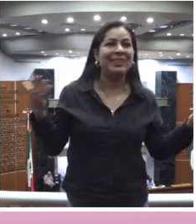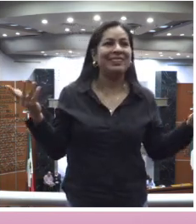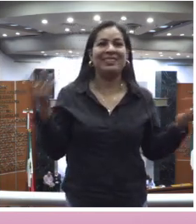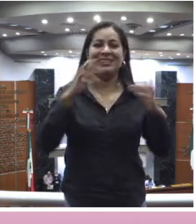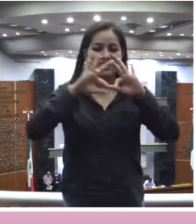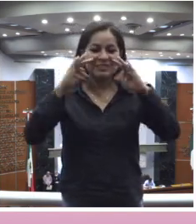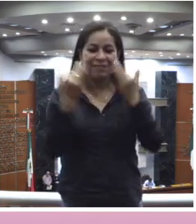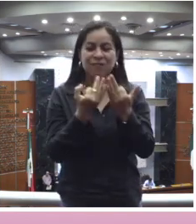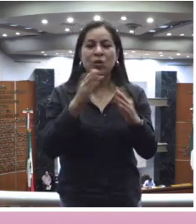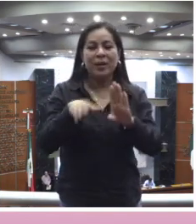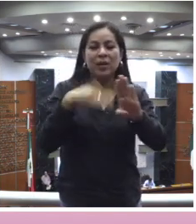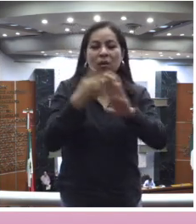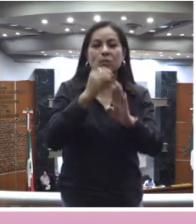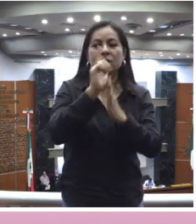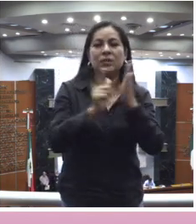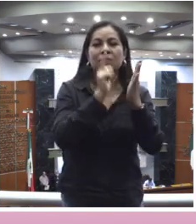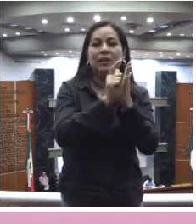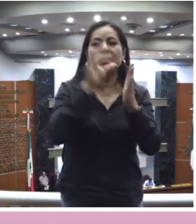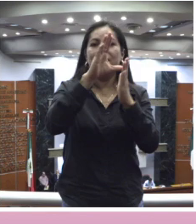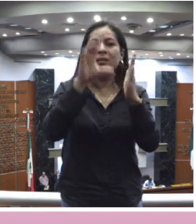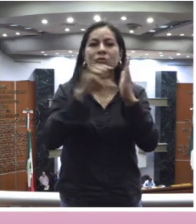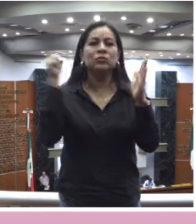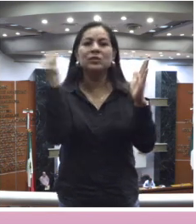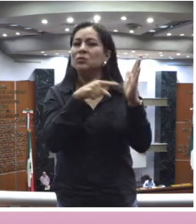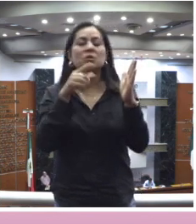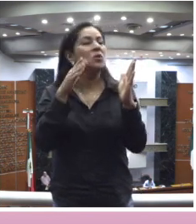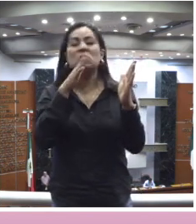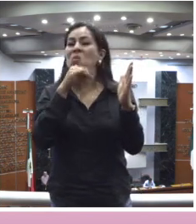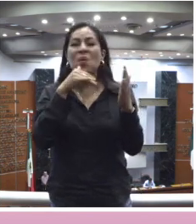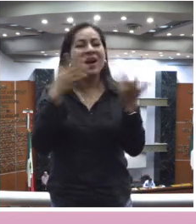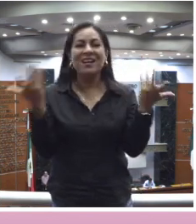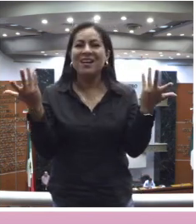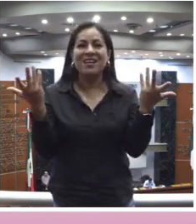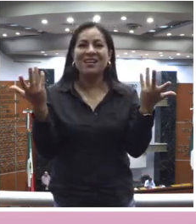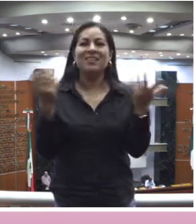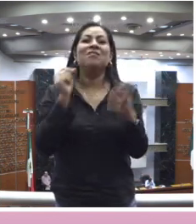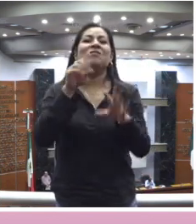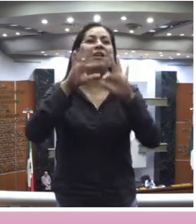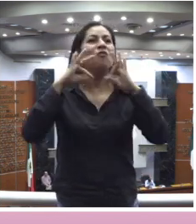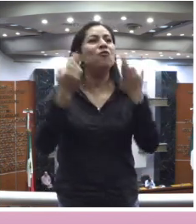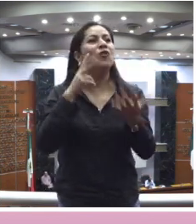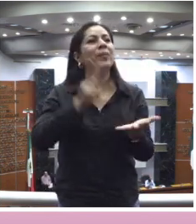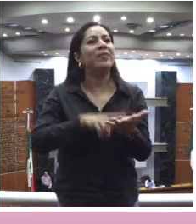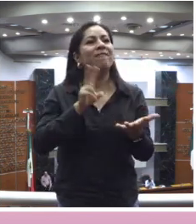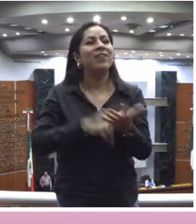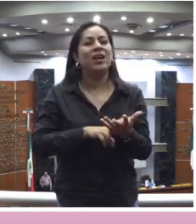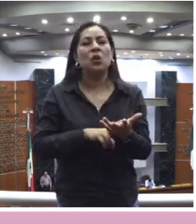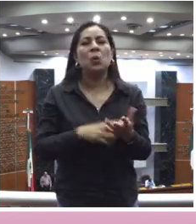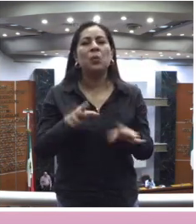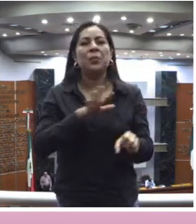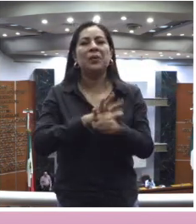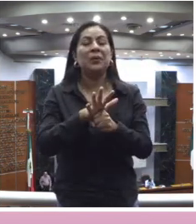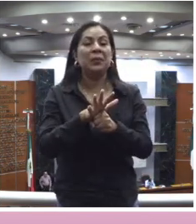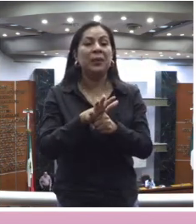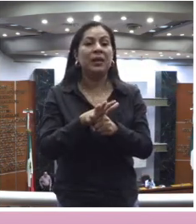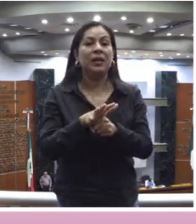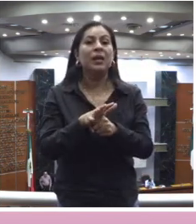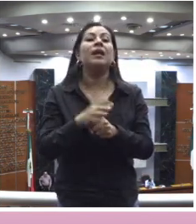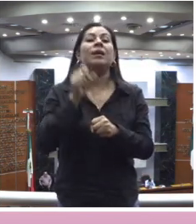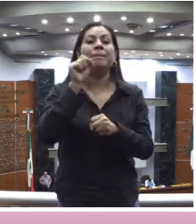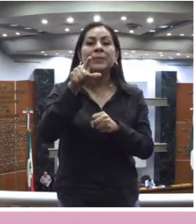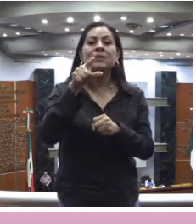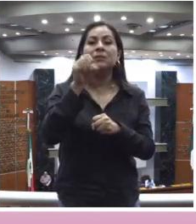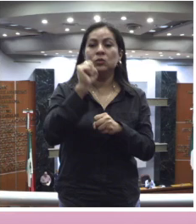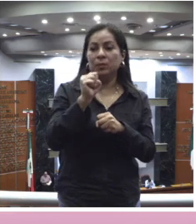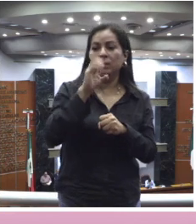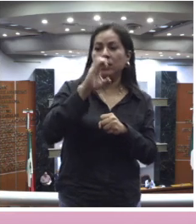este mecanismo en contra de una reforma constitucional. No hay, pues, algún mecanismo válido mediante el cual la Corte